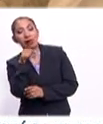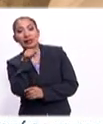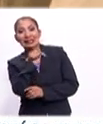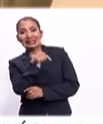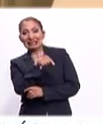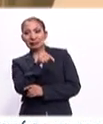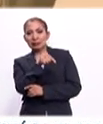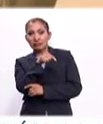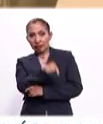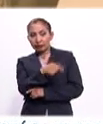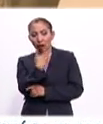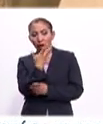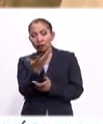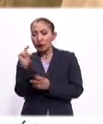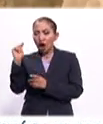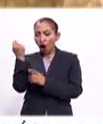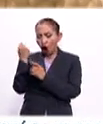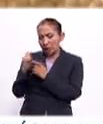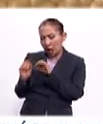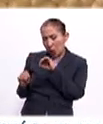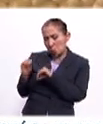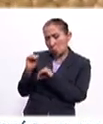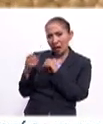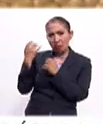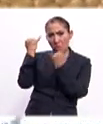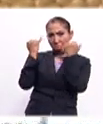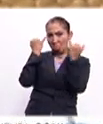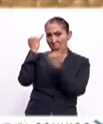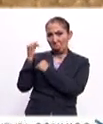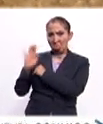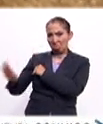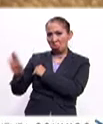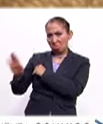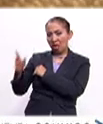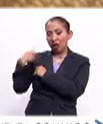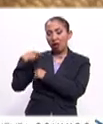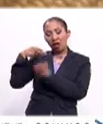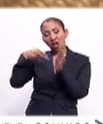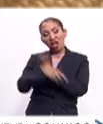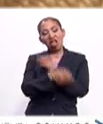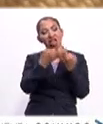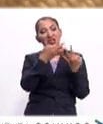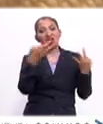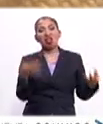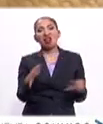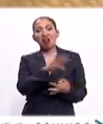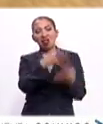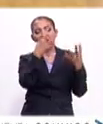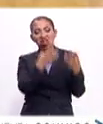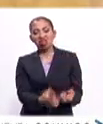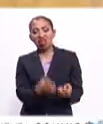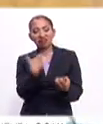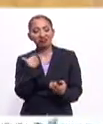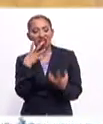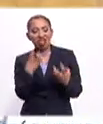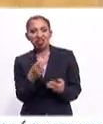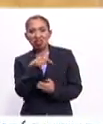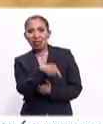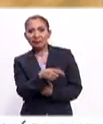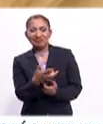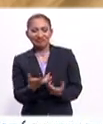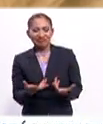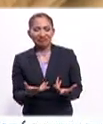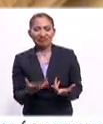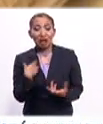de estos paquetes tecnológicos y otra serie de trucos, matar los suelos, la fertilidad de